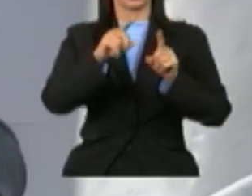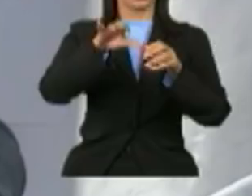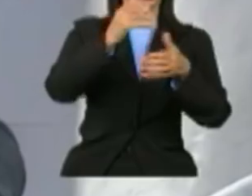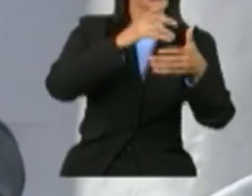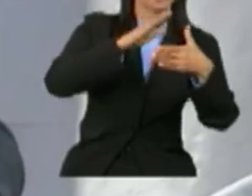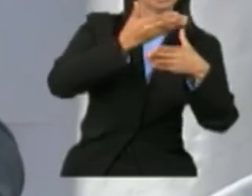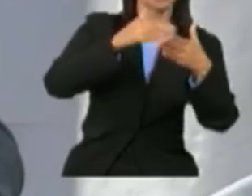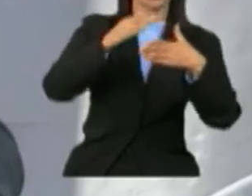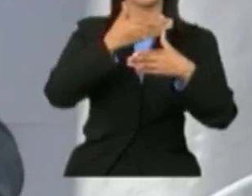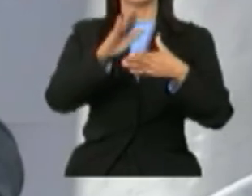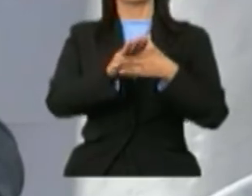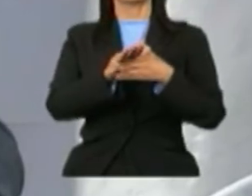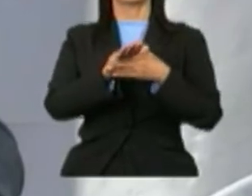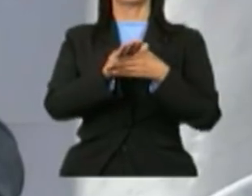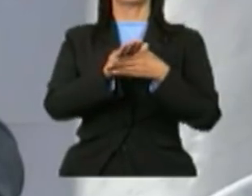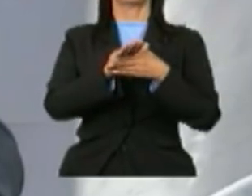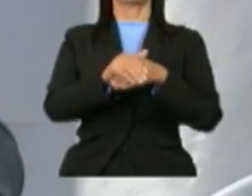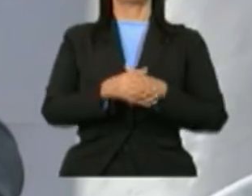etc.